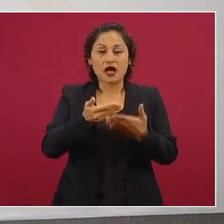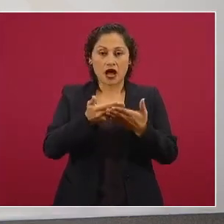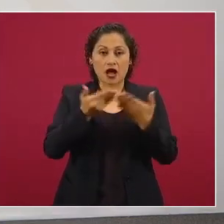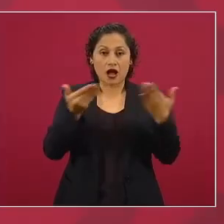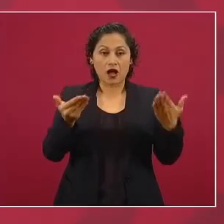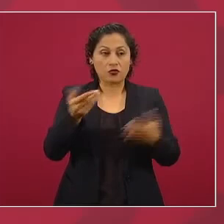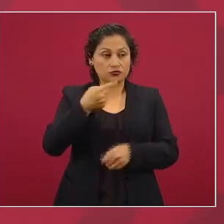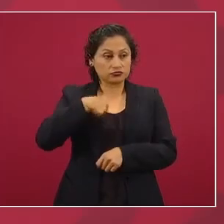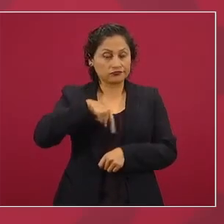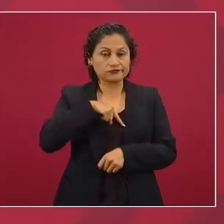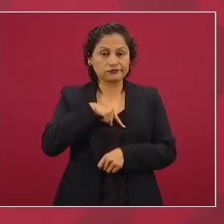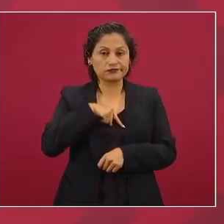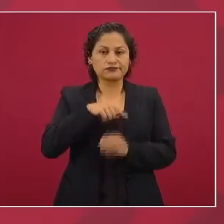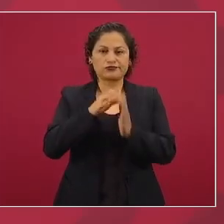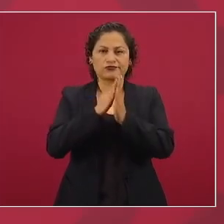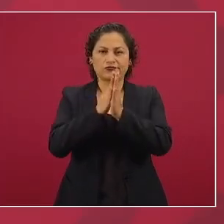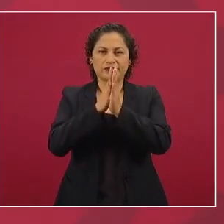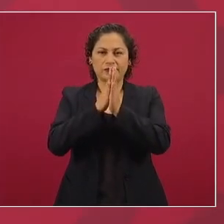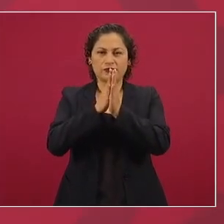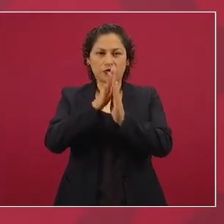darle la espalda al pueblo,